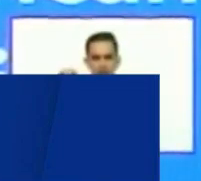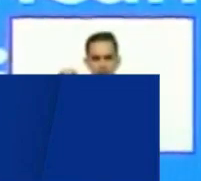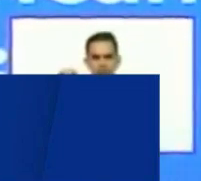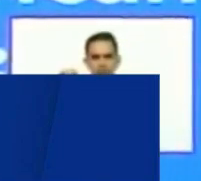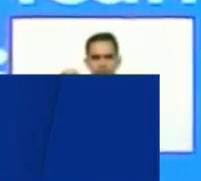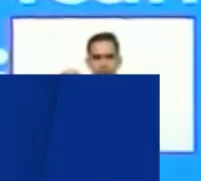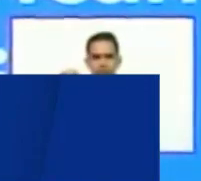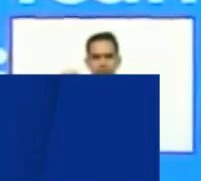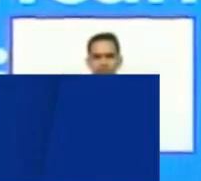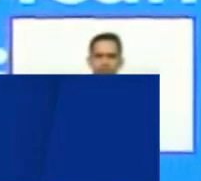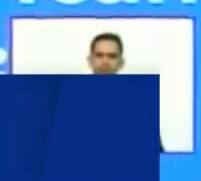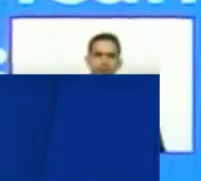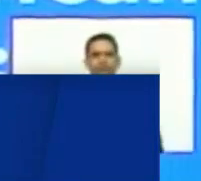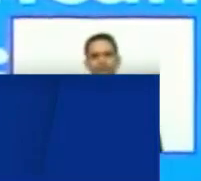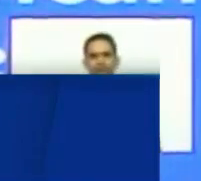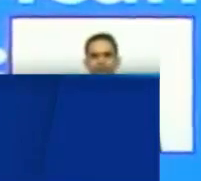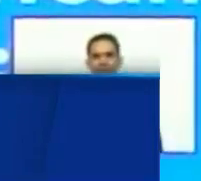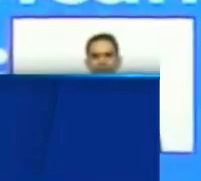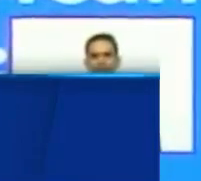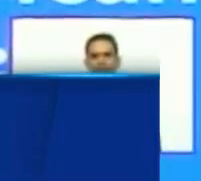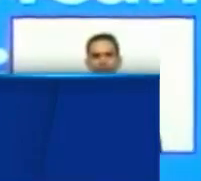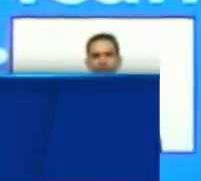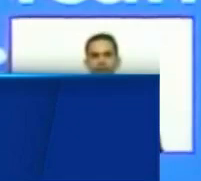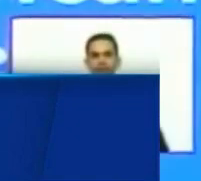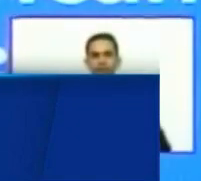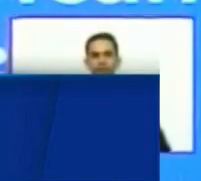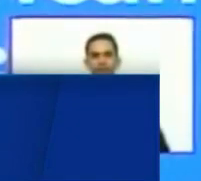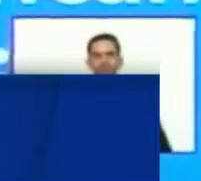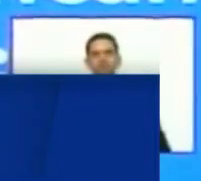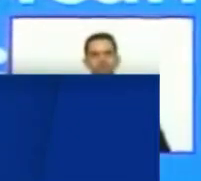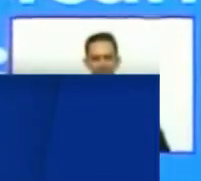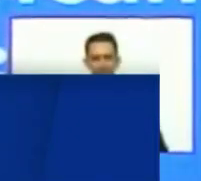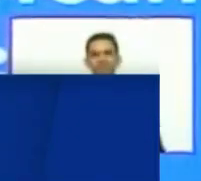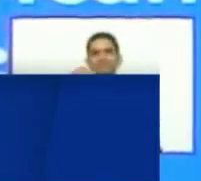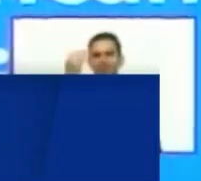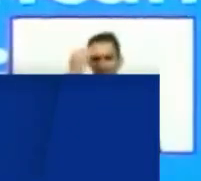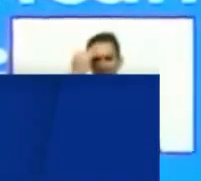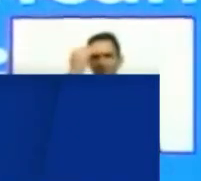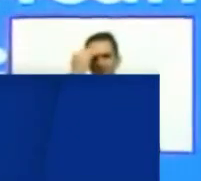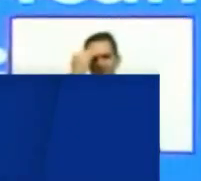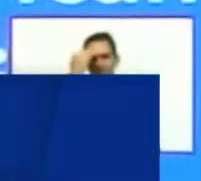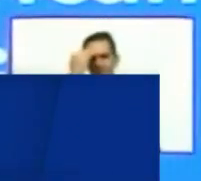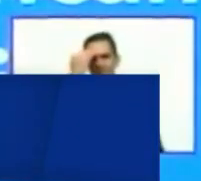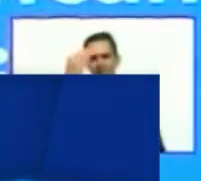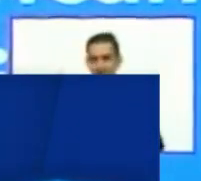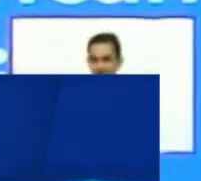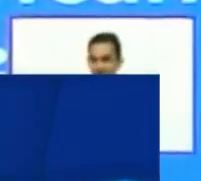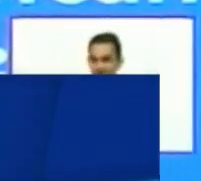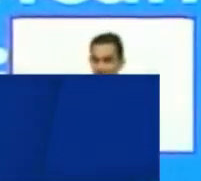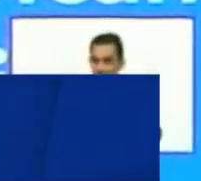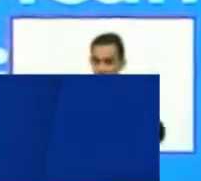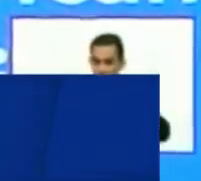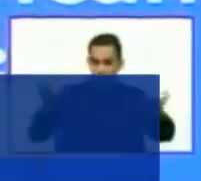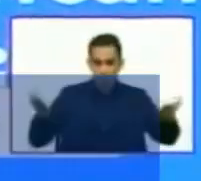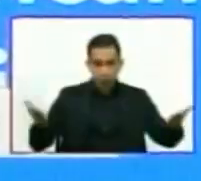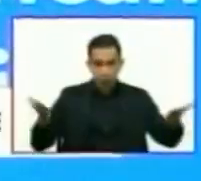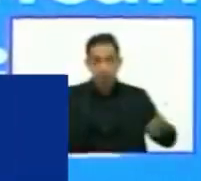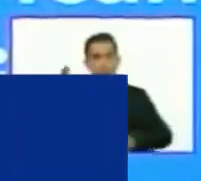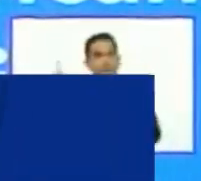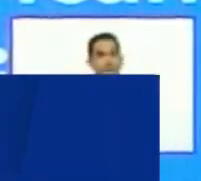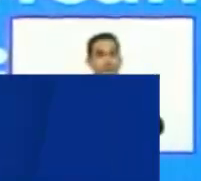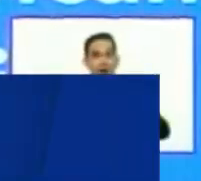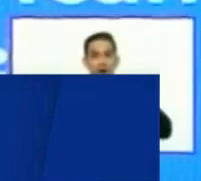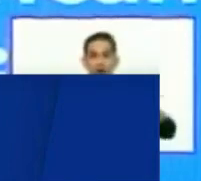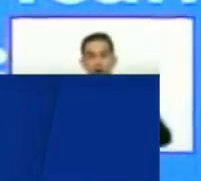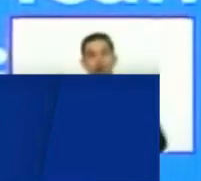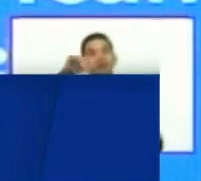Latinoamericanos y el Caribe, CELAC, donde estoy segura que contaré con el respaldo del pueblo